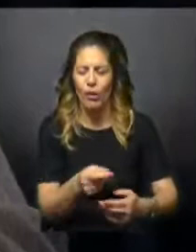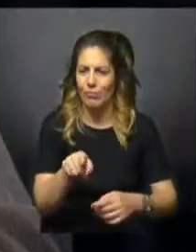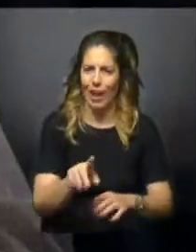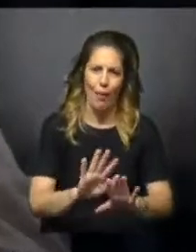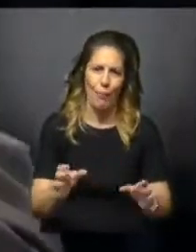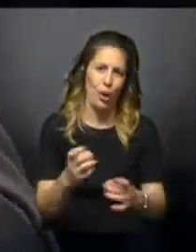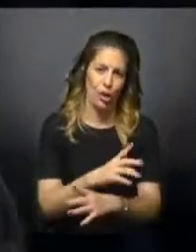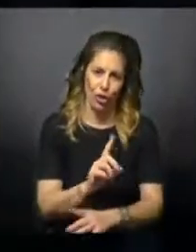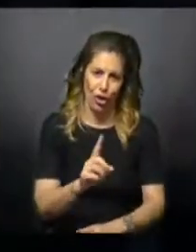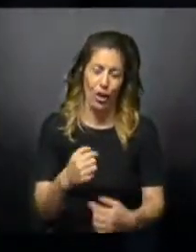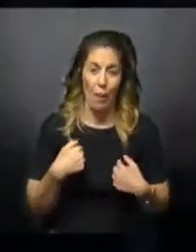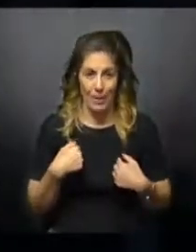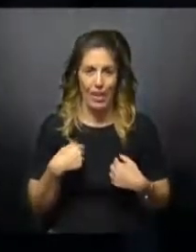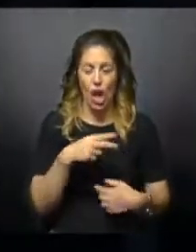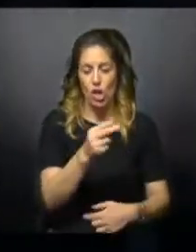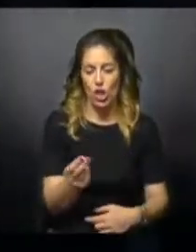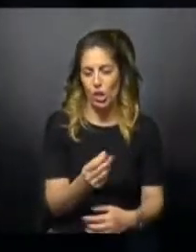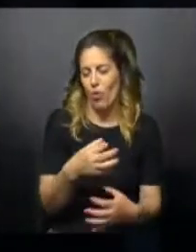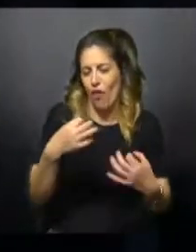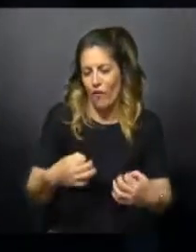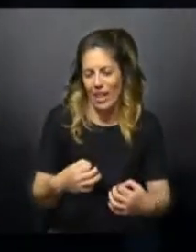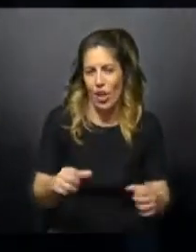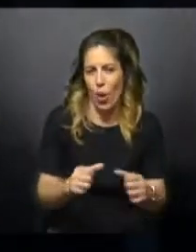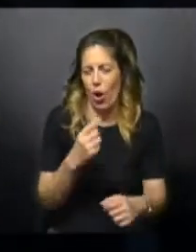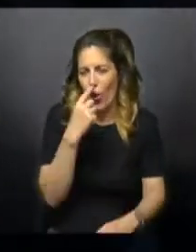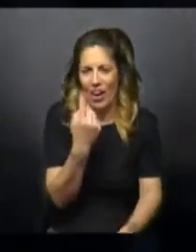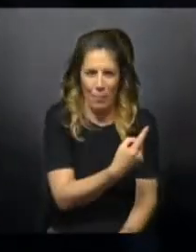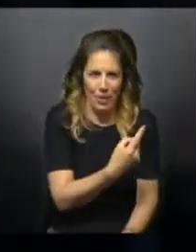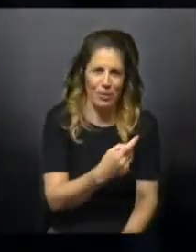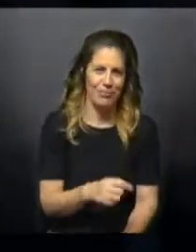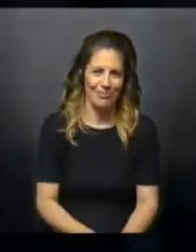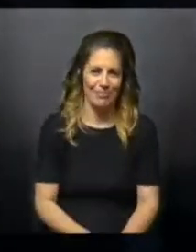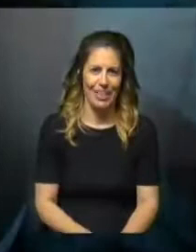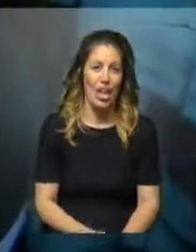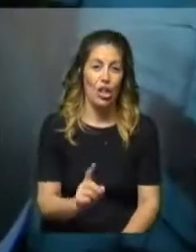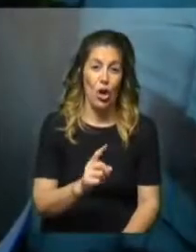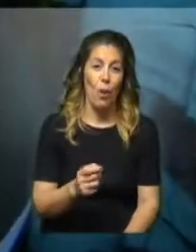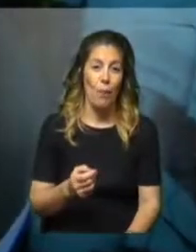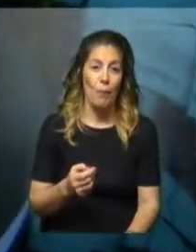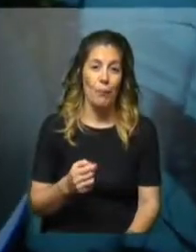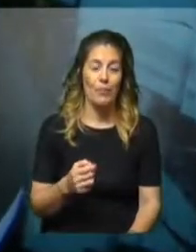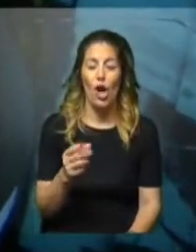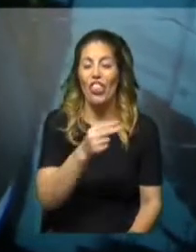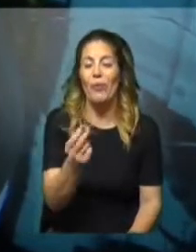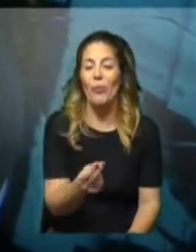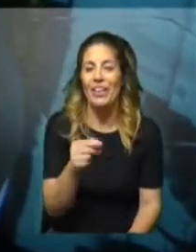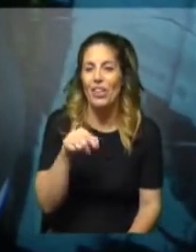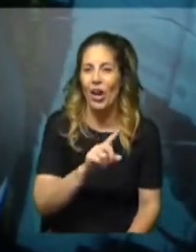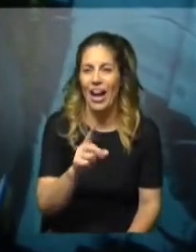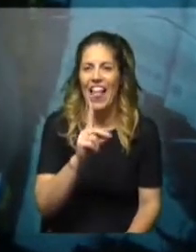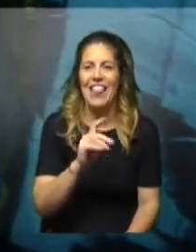que yo dibujo muy bien y hago un dibujito Para empezar yo te pediría que la palabra dibujito